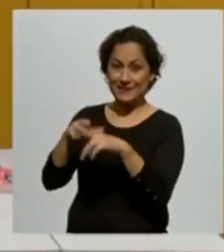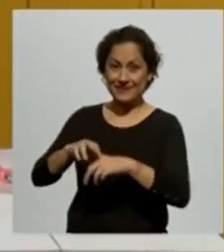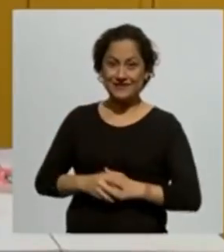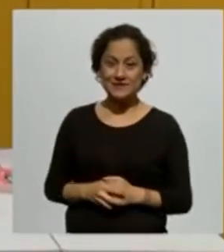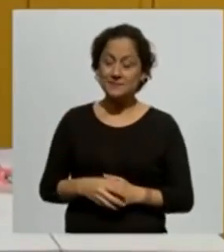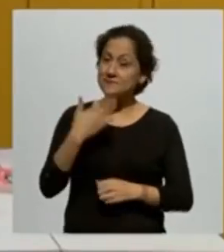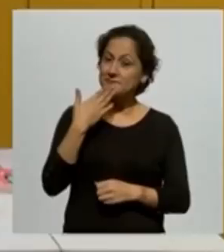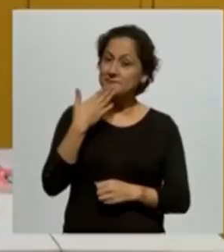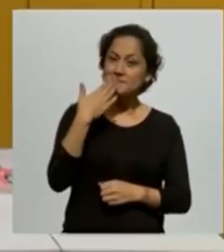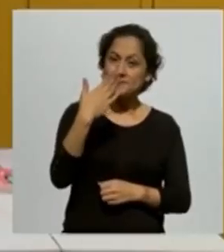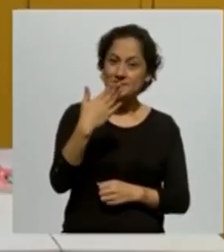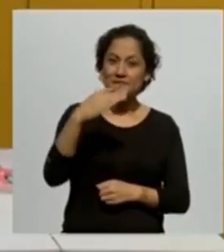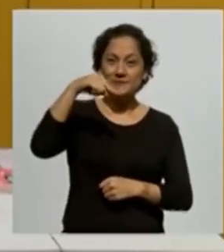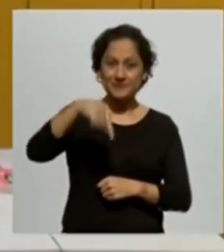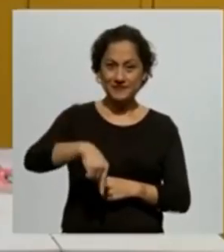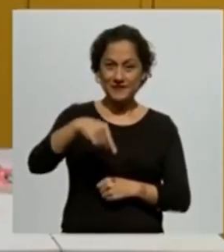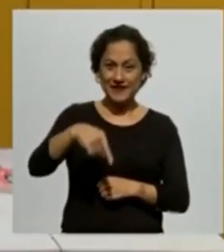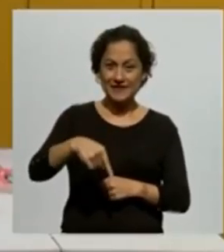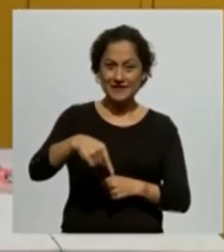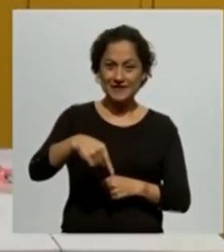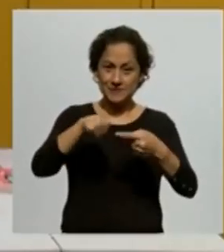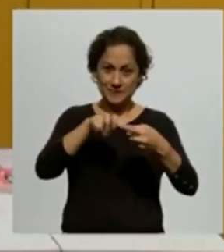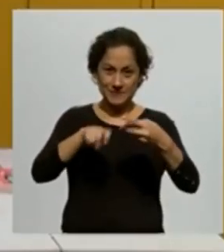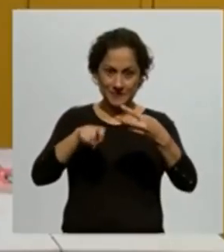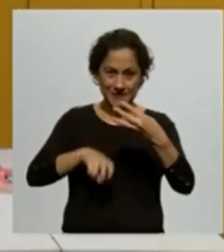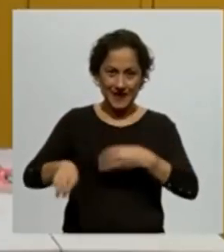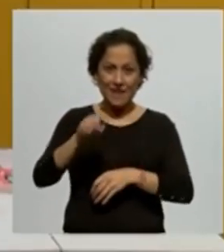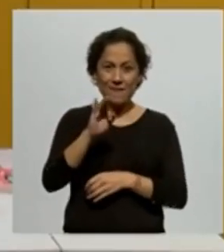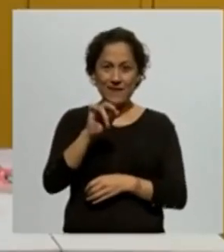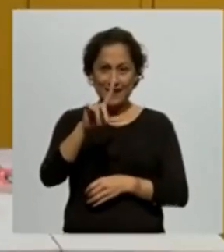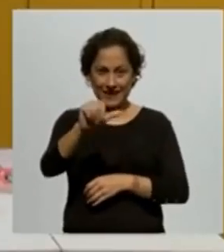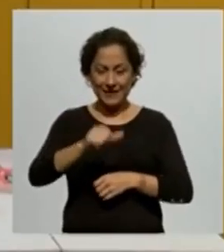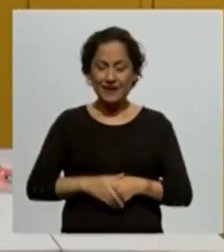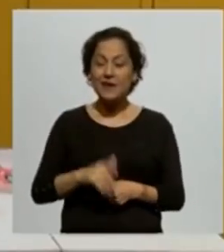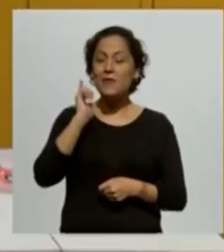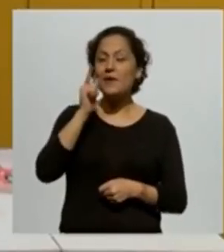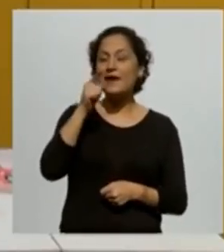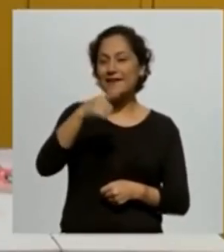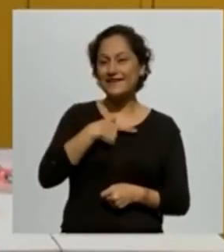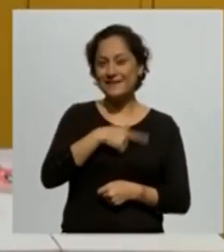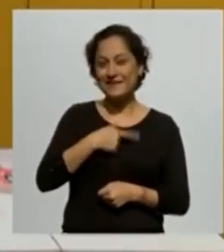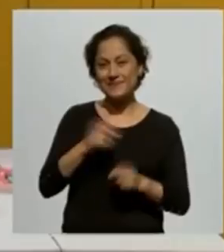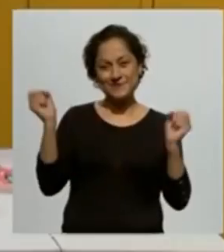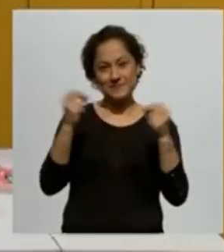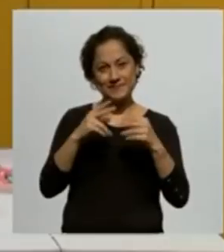Que te haya gustado. Hasta la próxima.